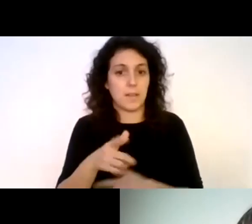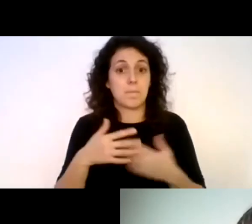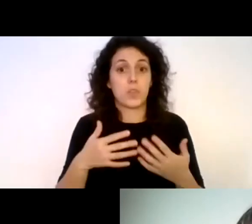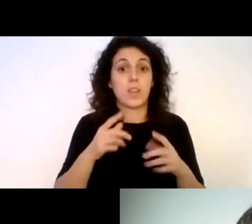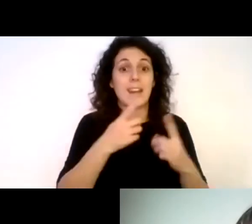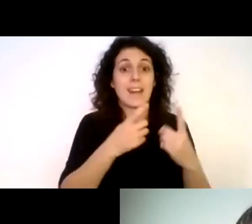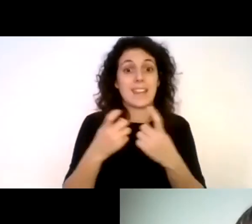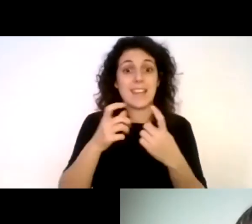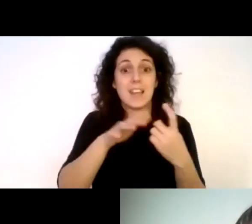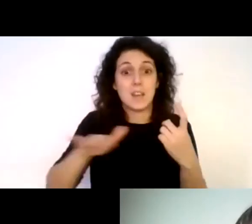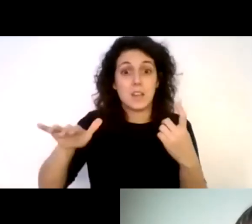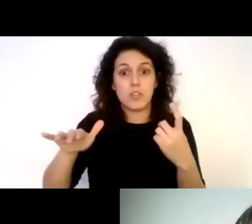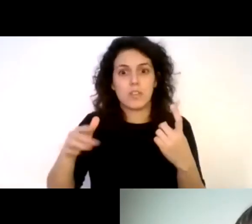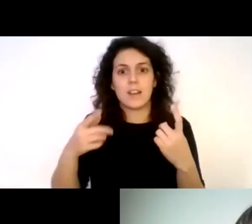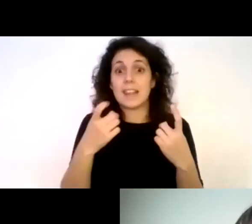necesidades de los niños hay que tenerlas